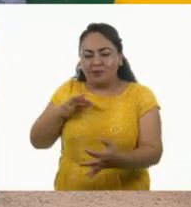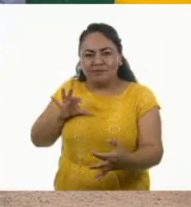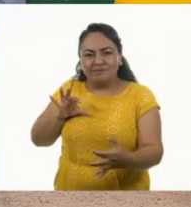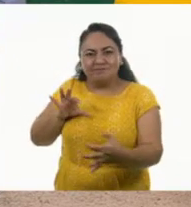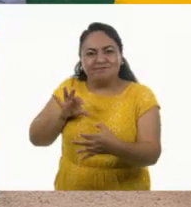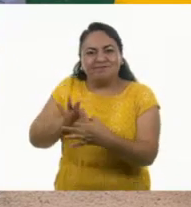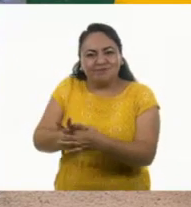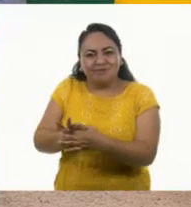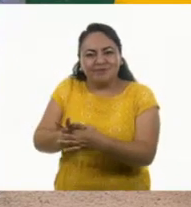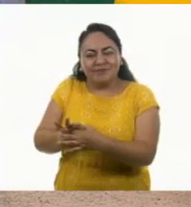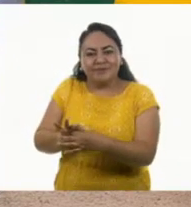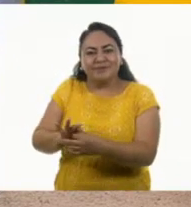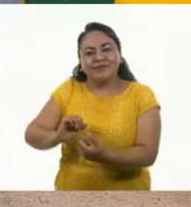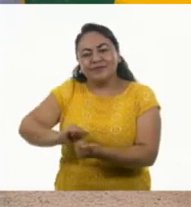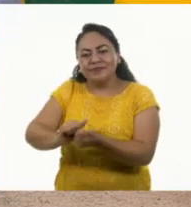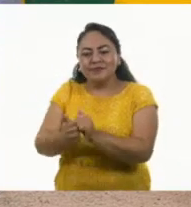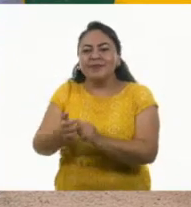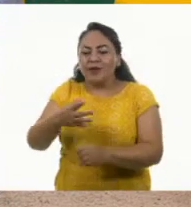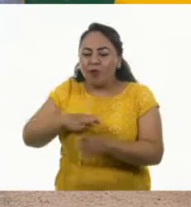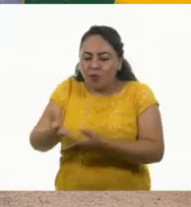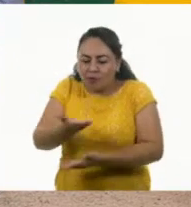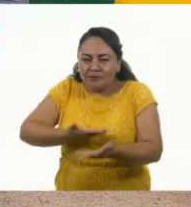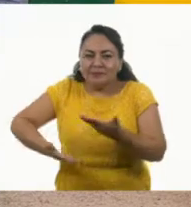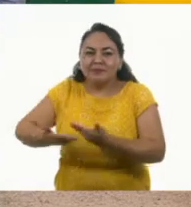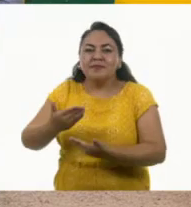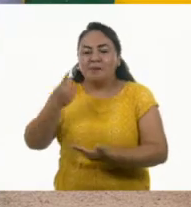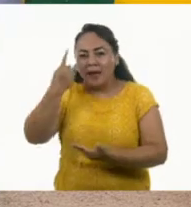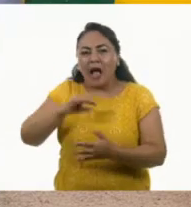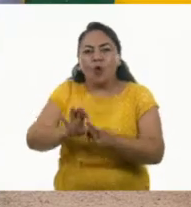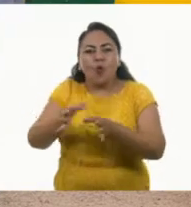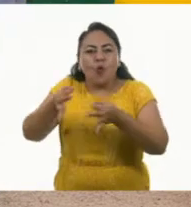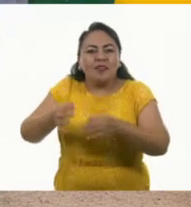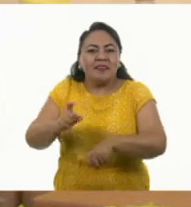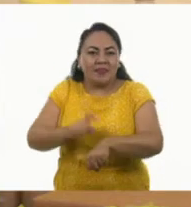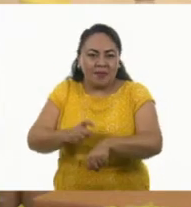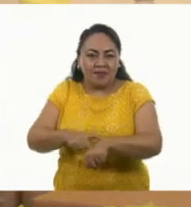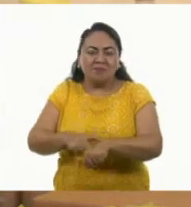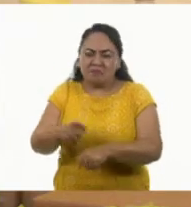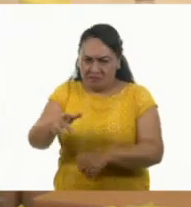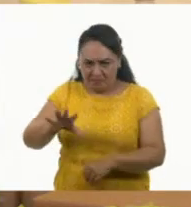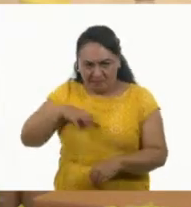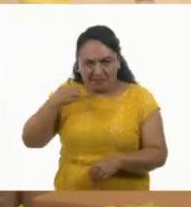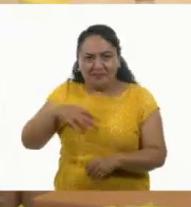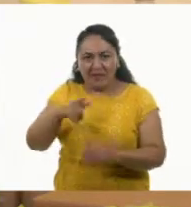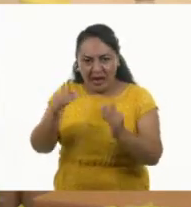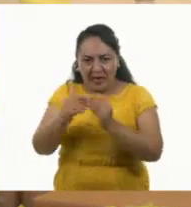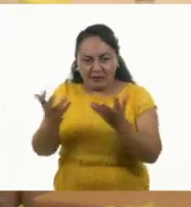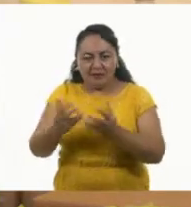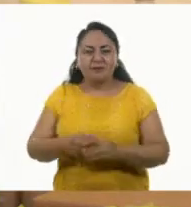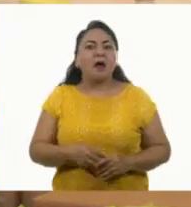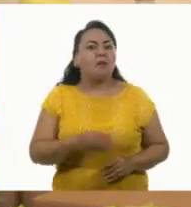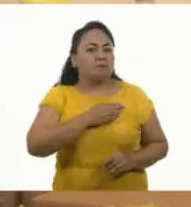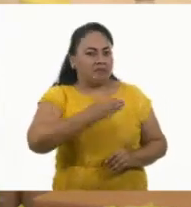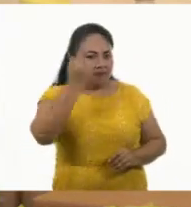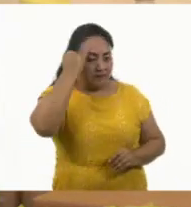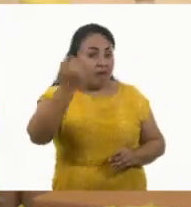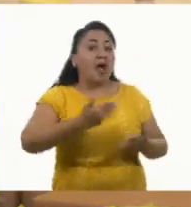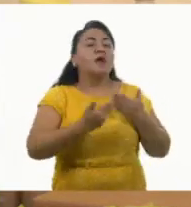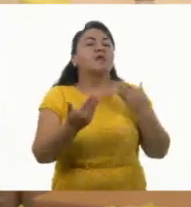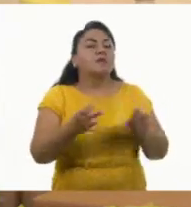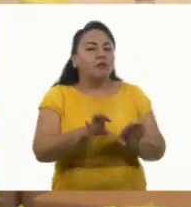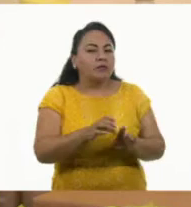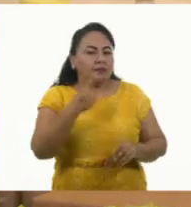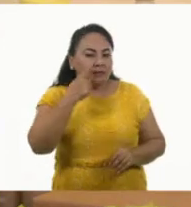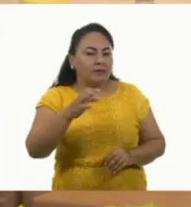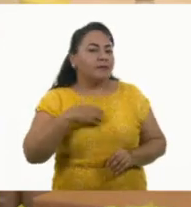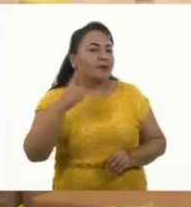nuestra relación con ellos y compartir espacios de calidad. Inténtenlo en casa. ¡Qué buenas ideas! ¿Y qué te parece si escuchamos